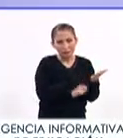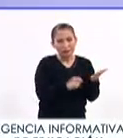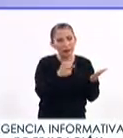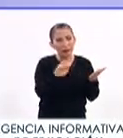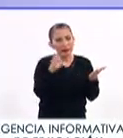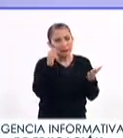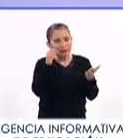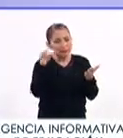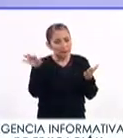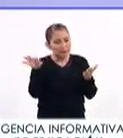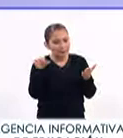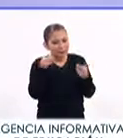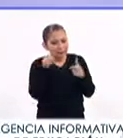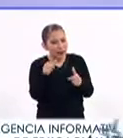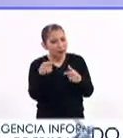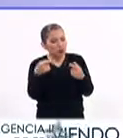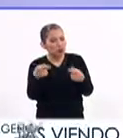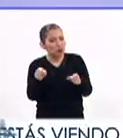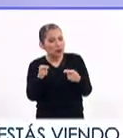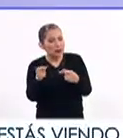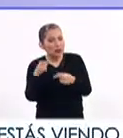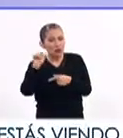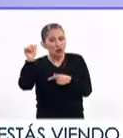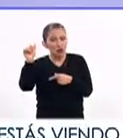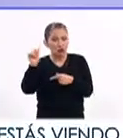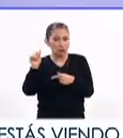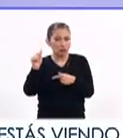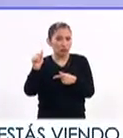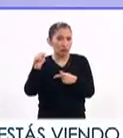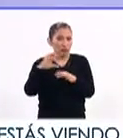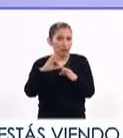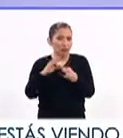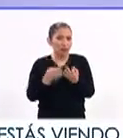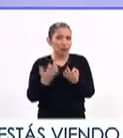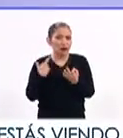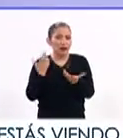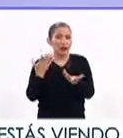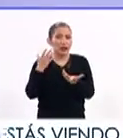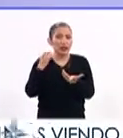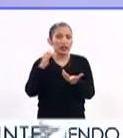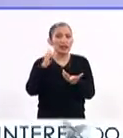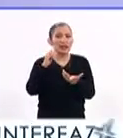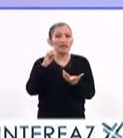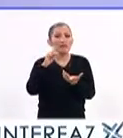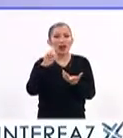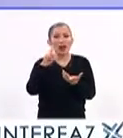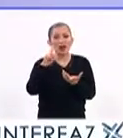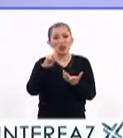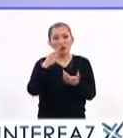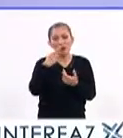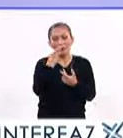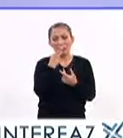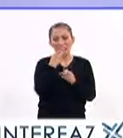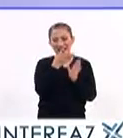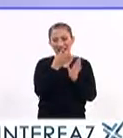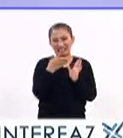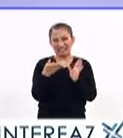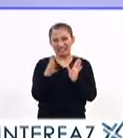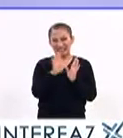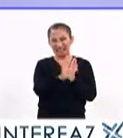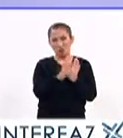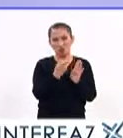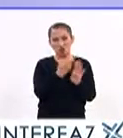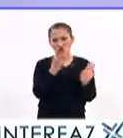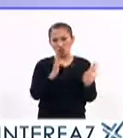ese centro musical, de otro modo, que es el lunfardo, que es una forma de hablar, digamos,